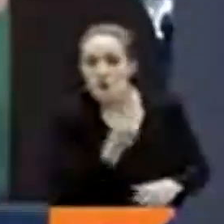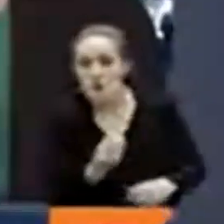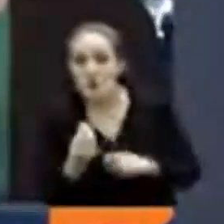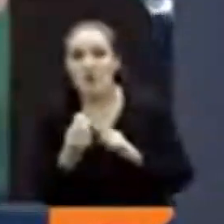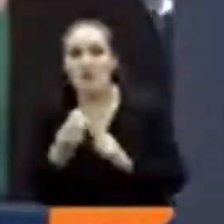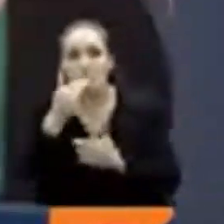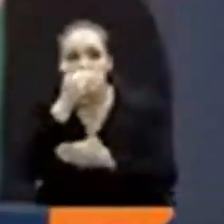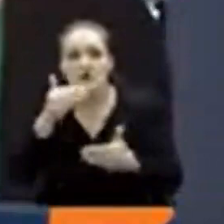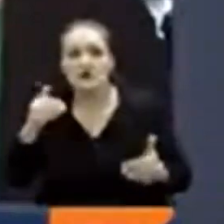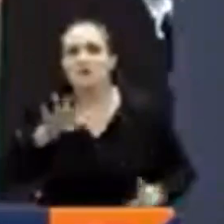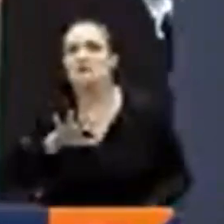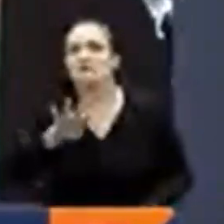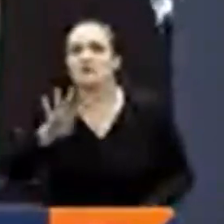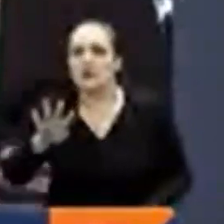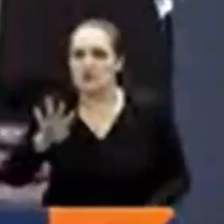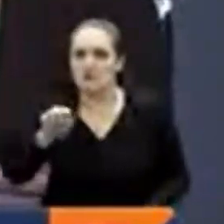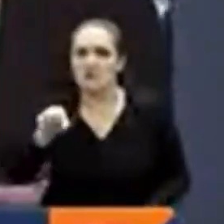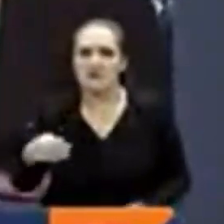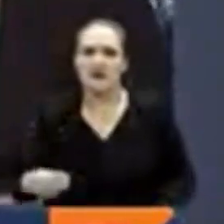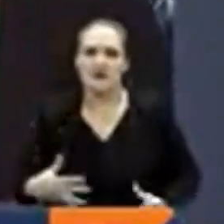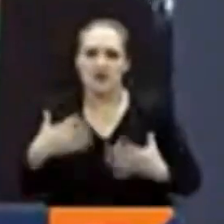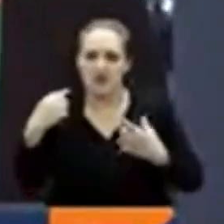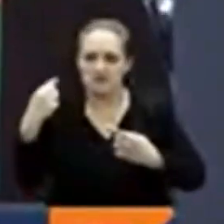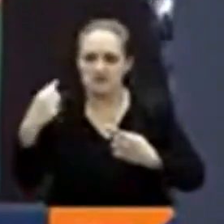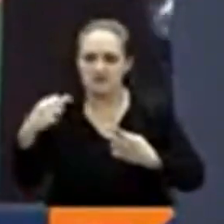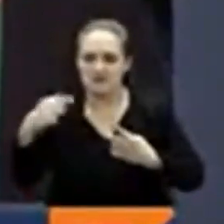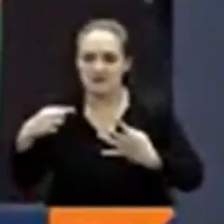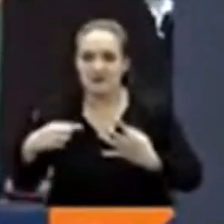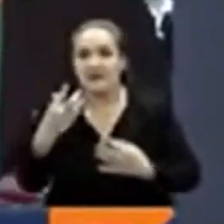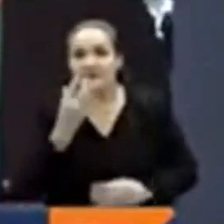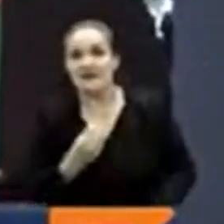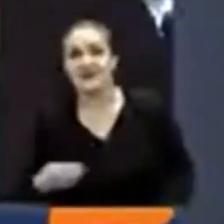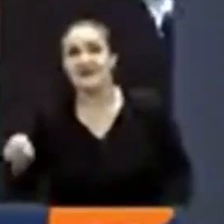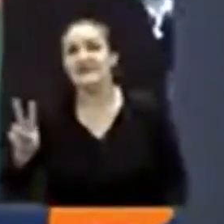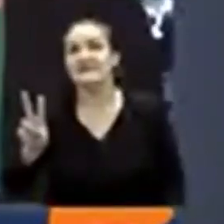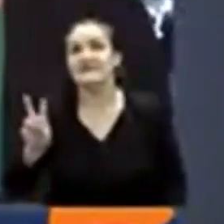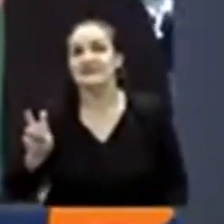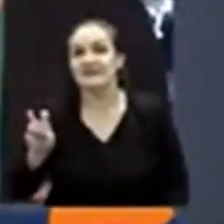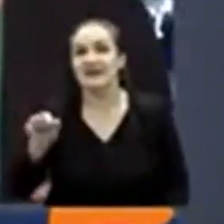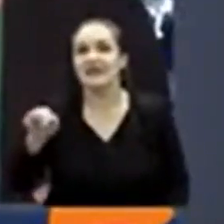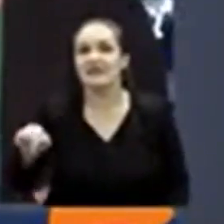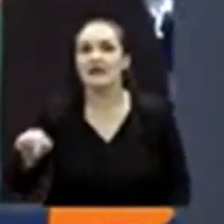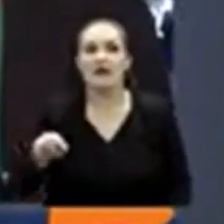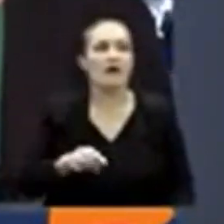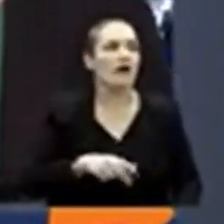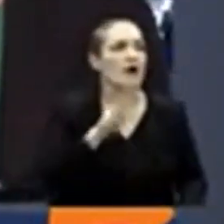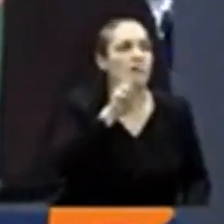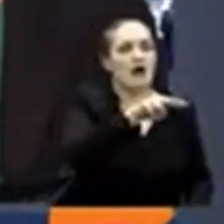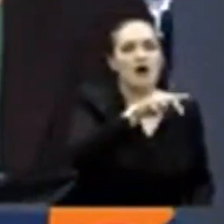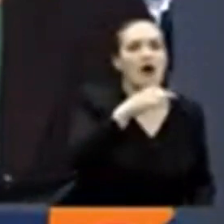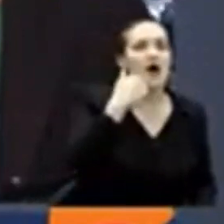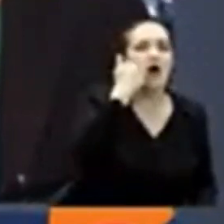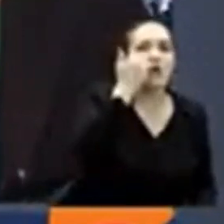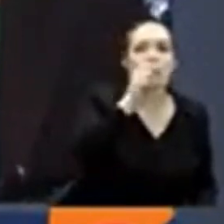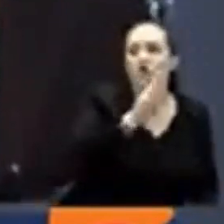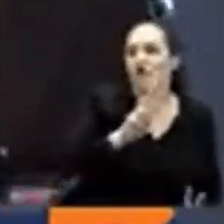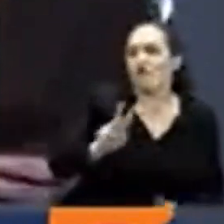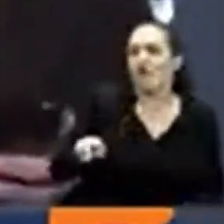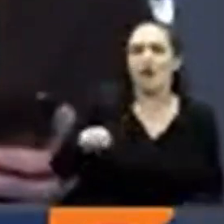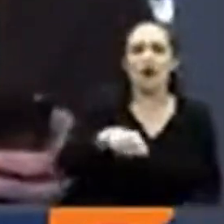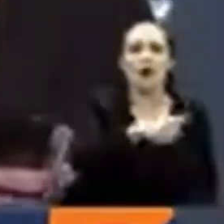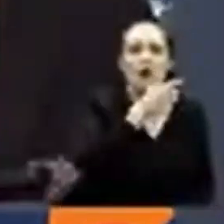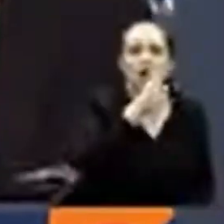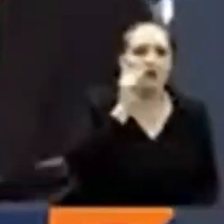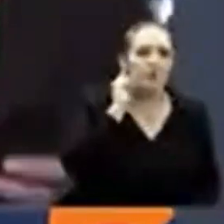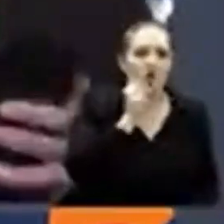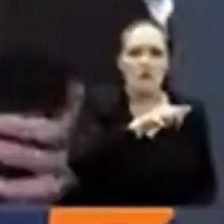resultado lesionados por el uso de la pólvora. Y de esos 7 casos han sido en presencia de adultos en estado de alicoramiento.